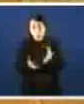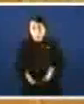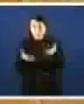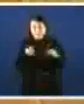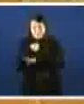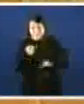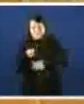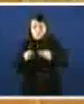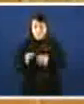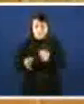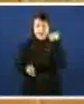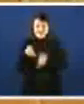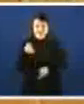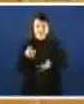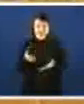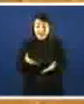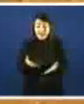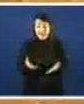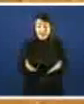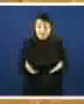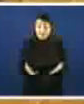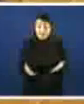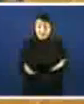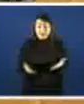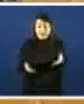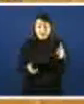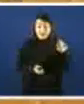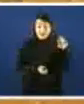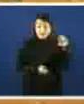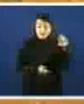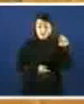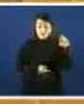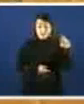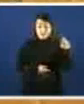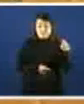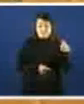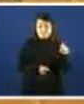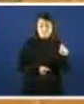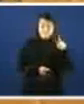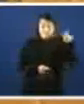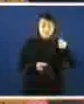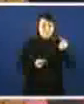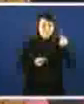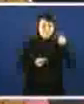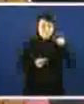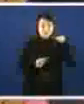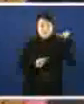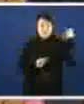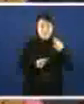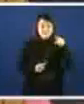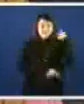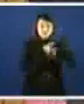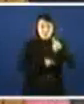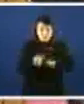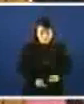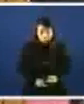xurídica, optería que operar o goberno de maneira que houvese as consecuencias conseguintes. En definitiva, que, por tanto, podía, ao